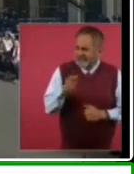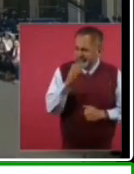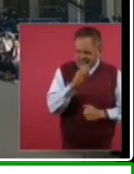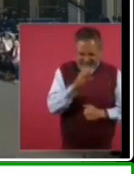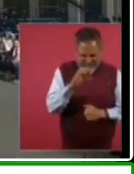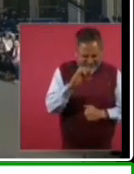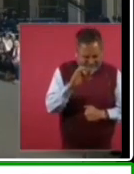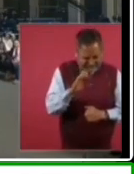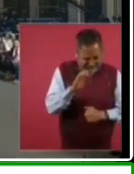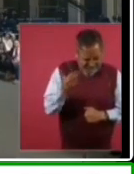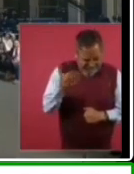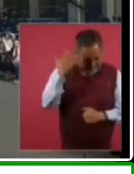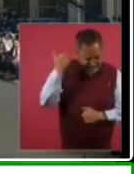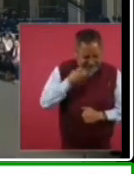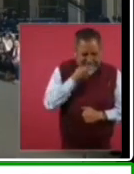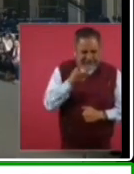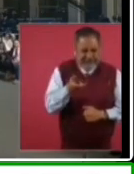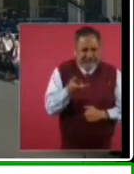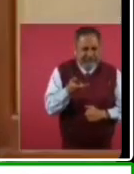el CCH